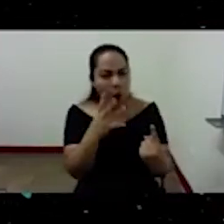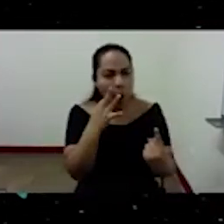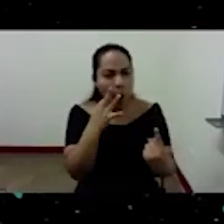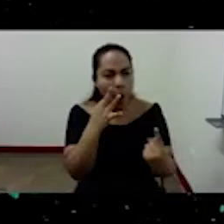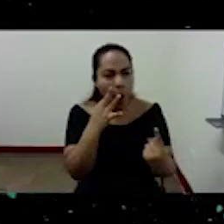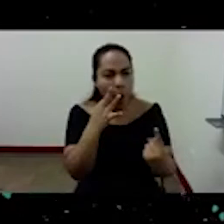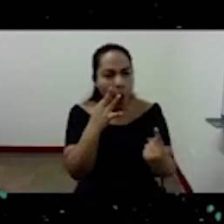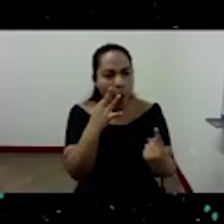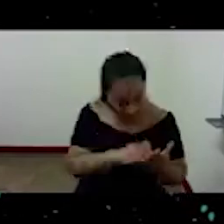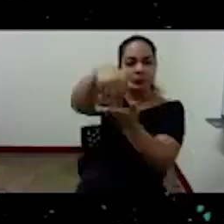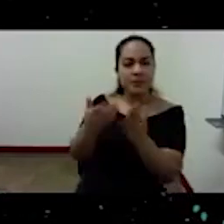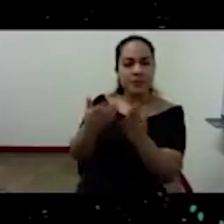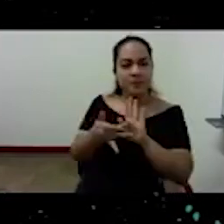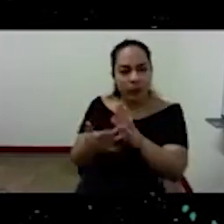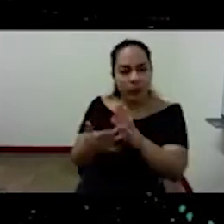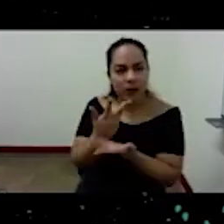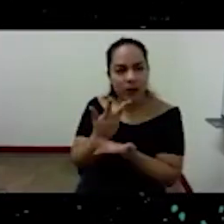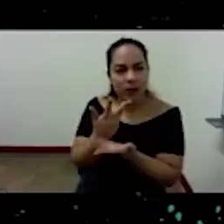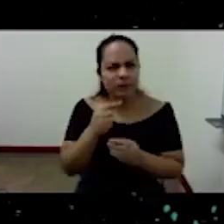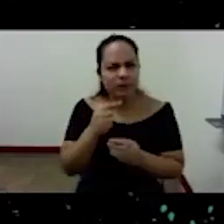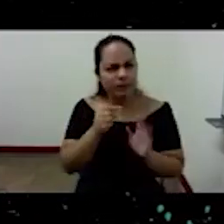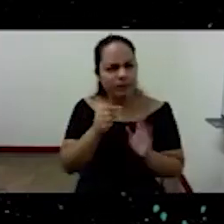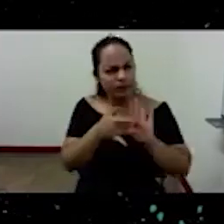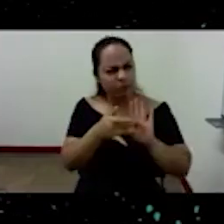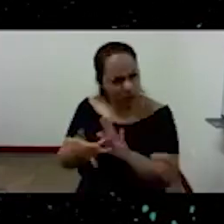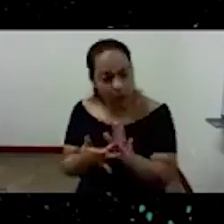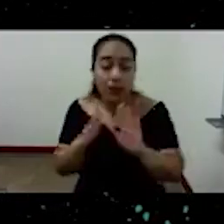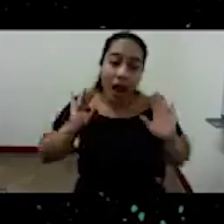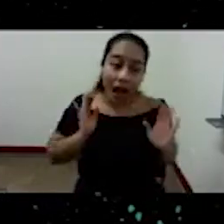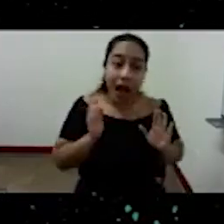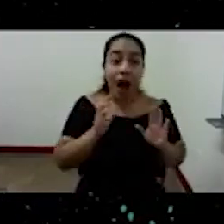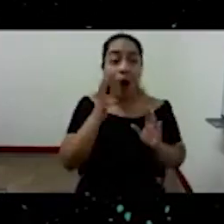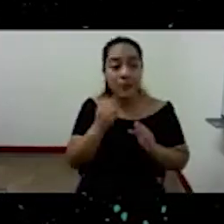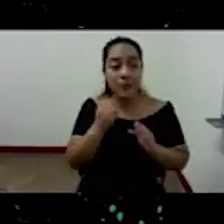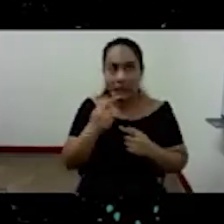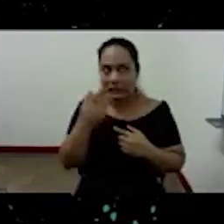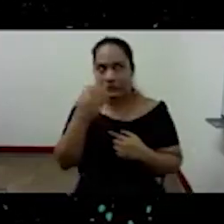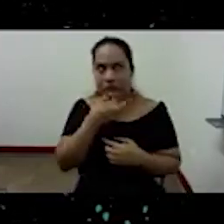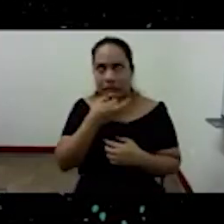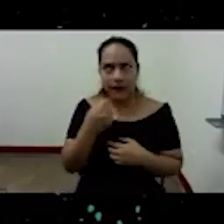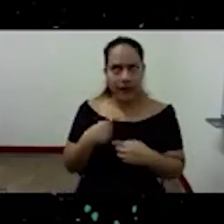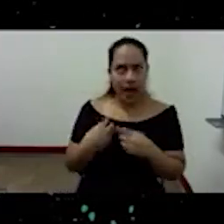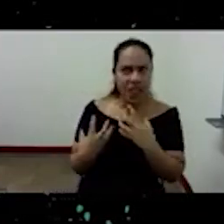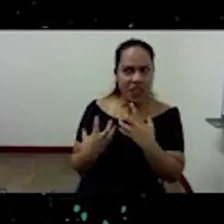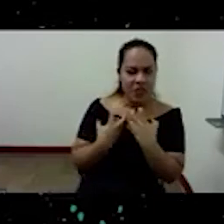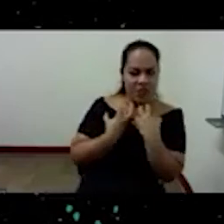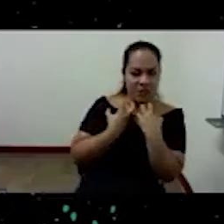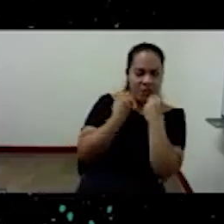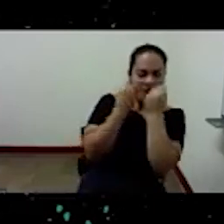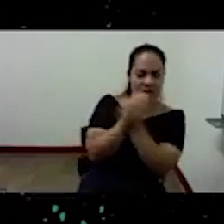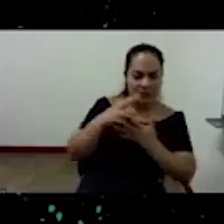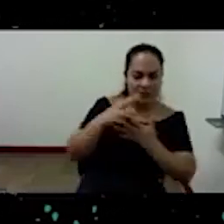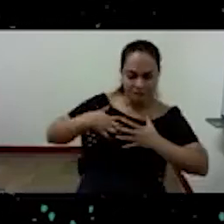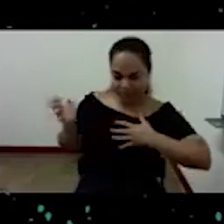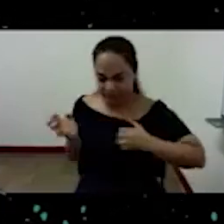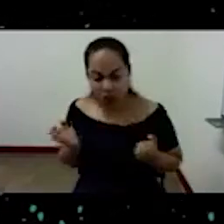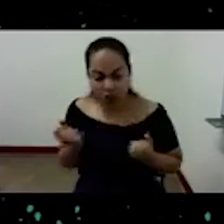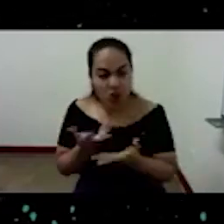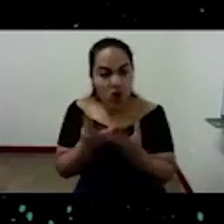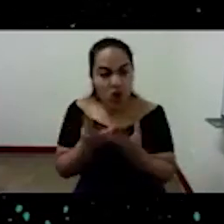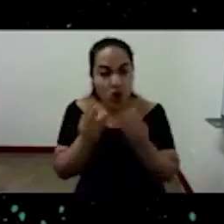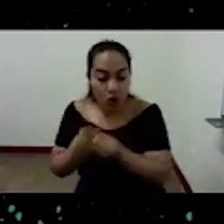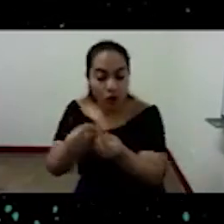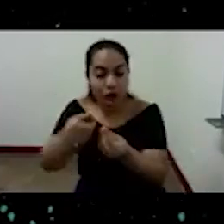Dioniso, y aunque estaba seguro de ser despedazado por las ménades del tribunal ateniense, obligó